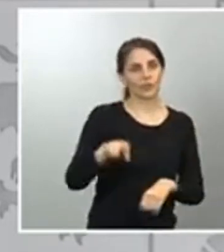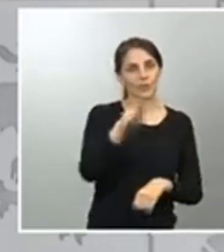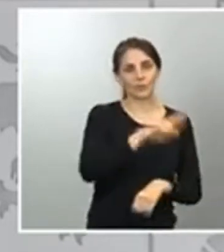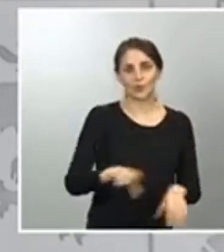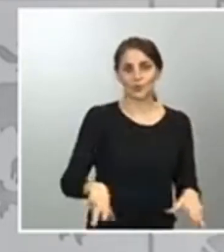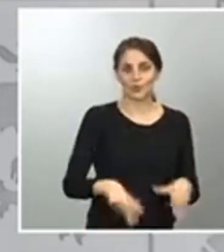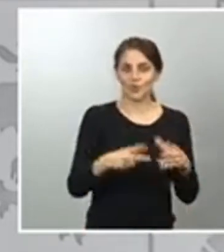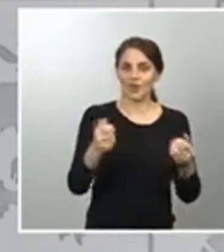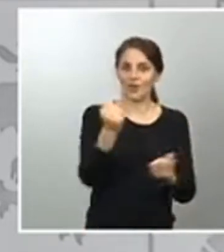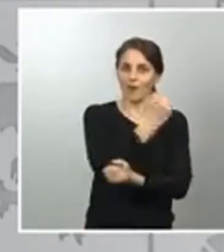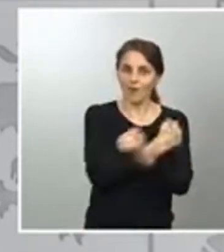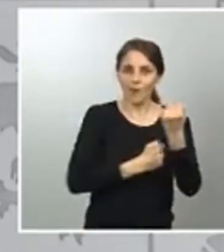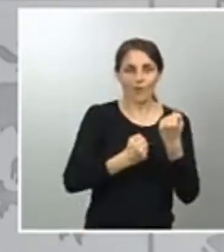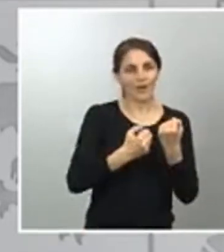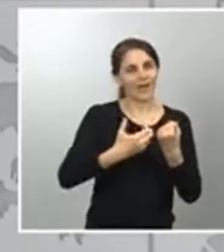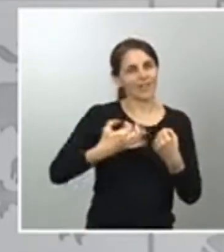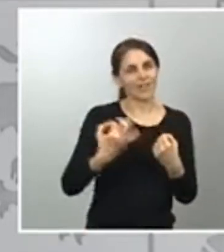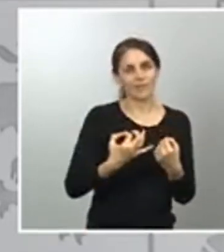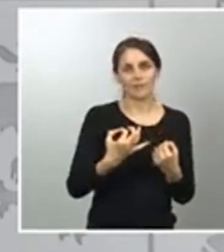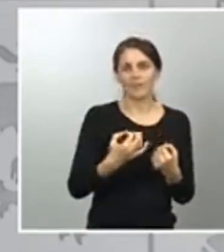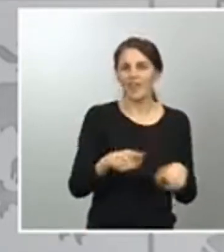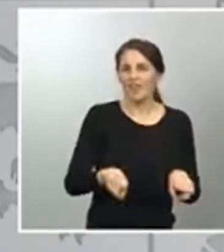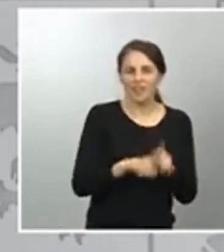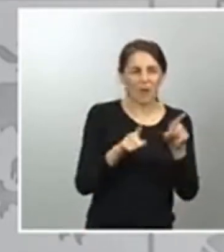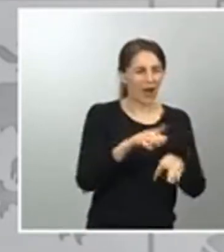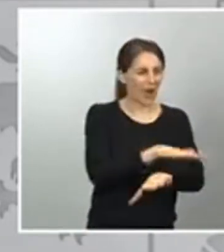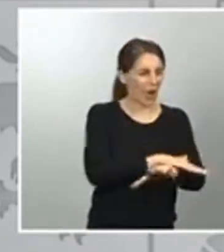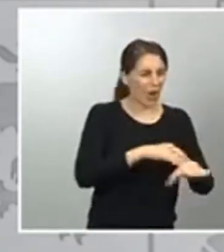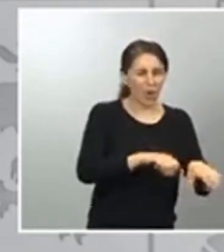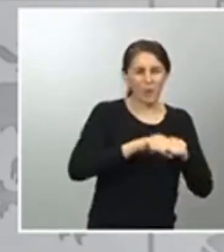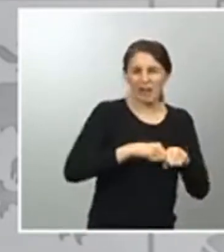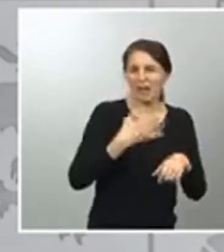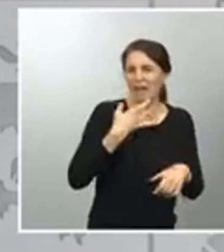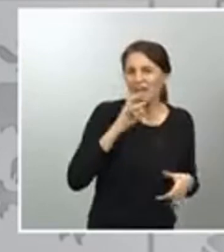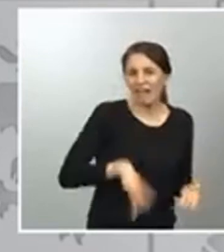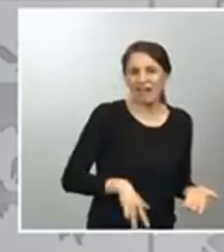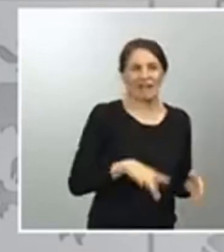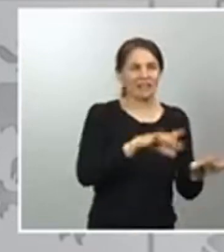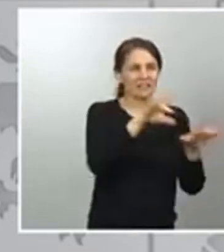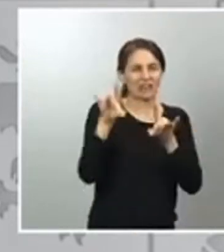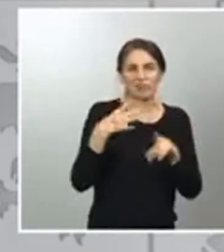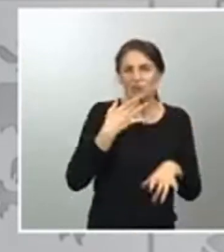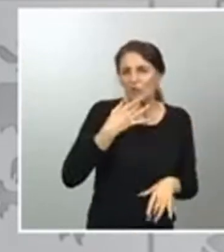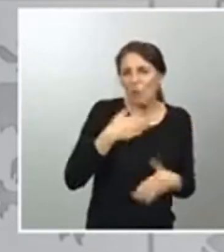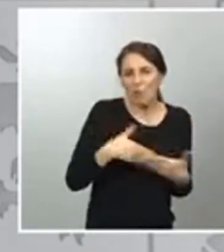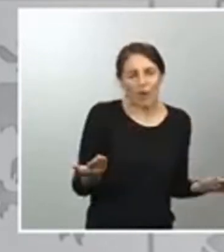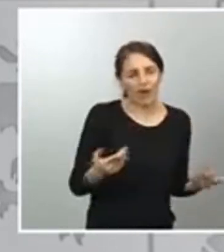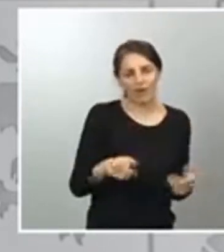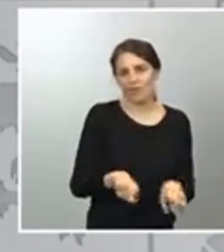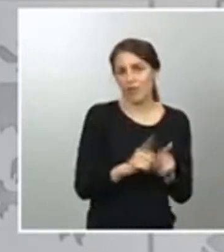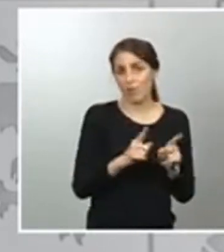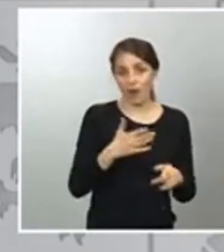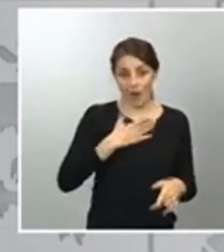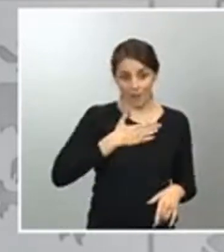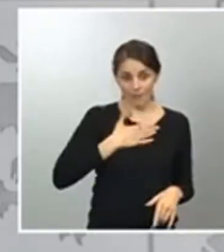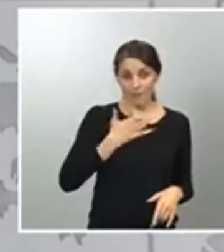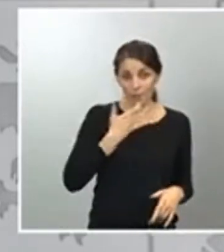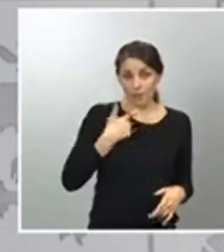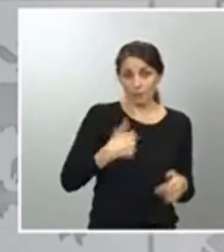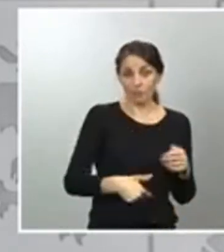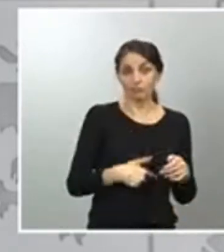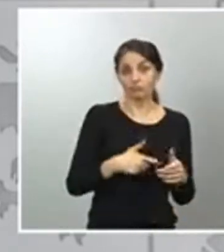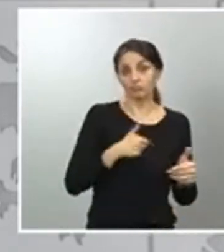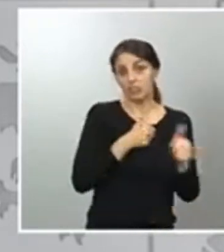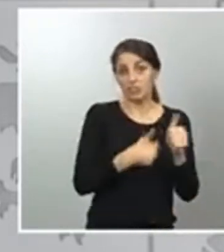trasciendan quién gobierna en qué sitio. A mí, como secretario en este caso general del Partido Socialista, me produce orgullo